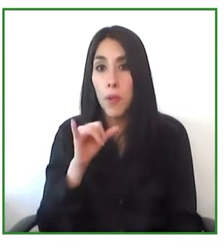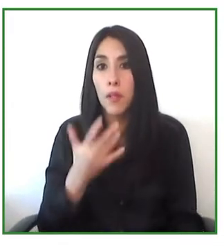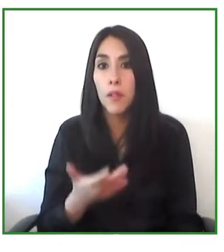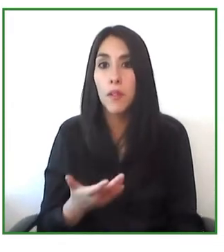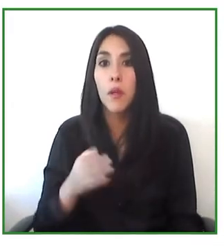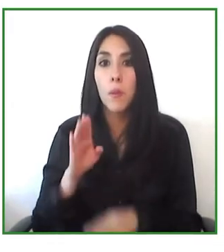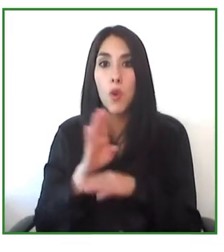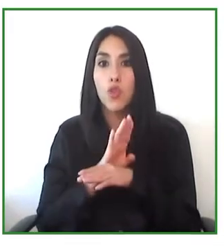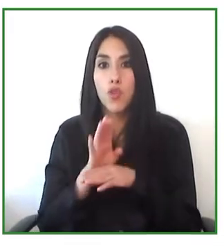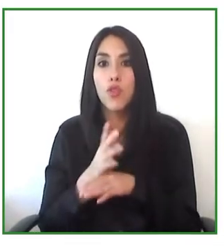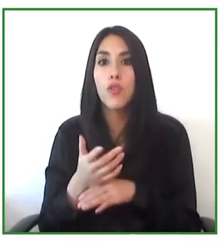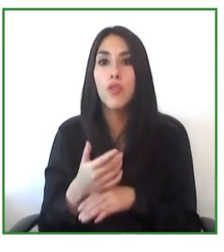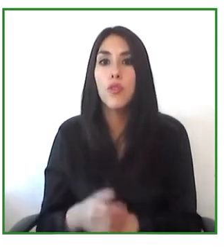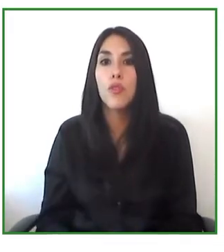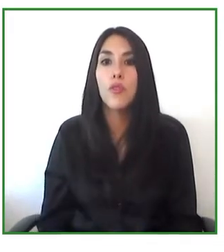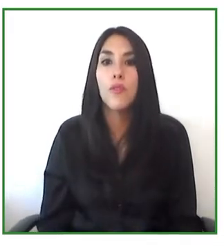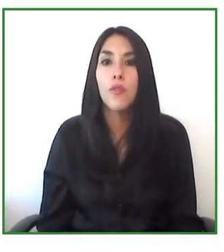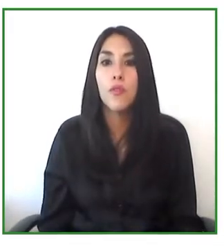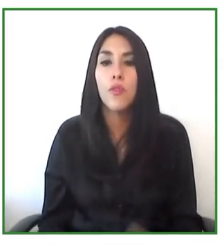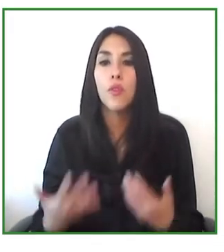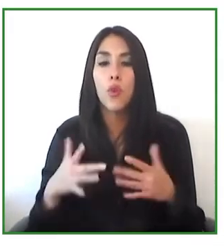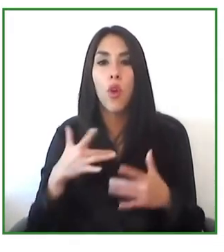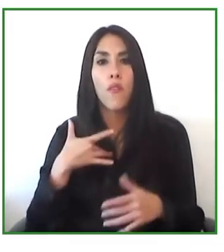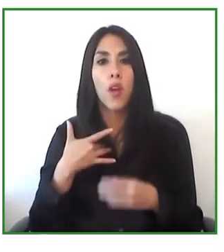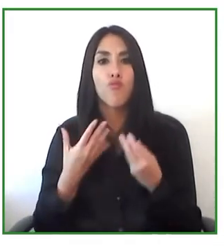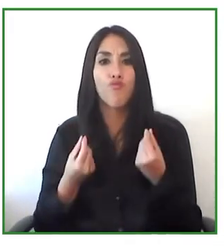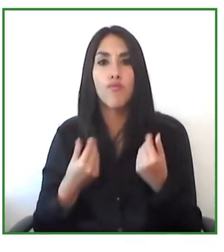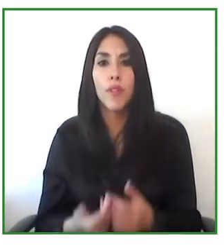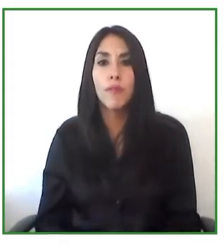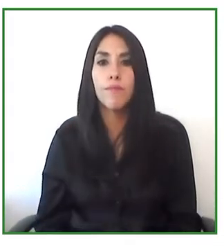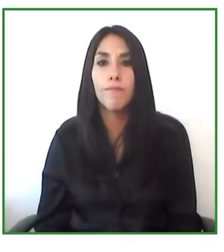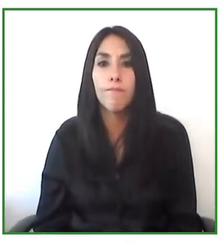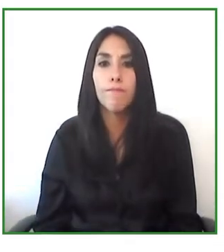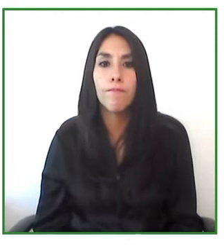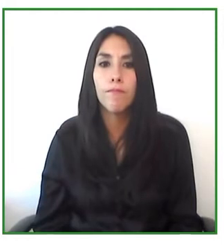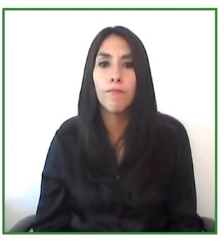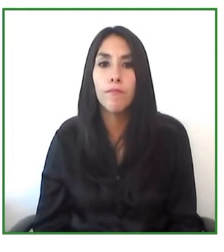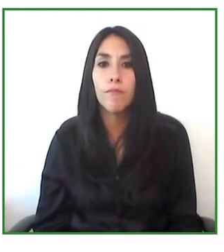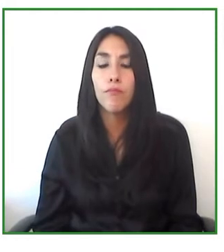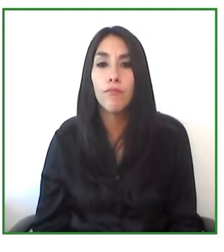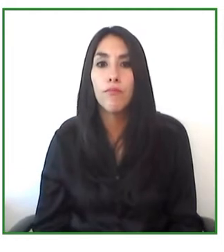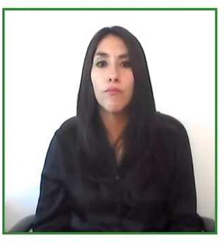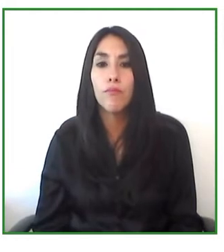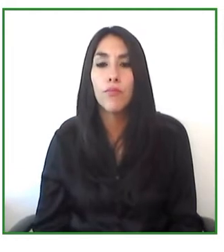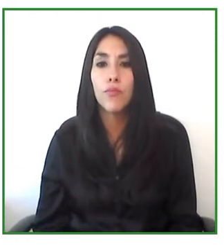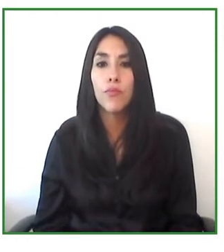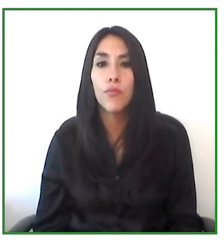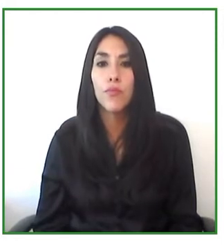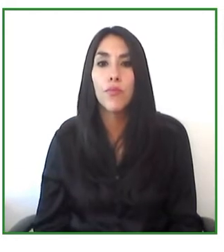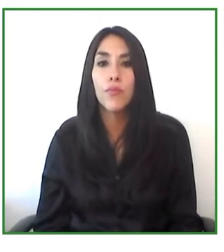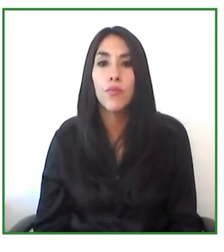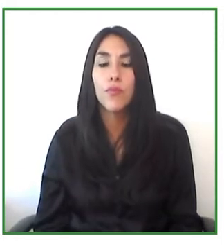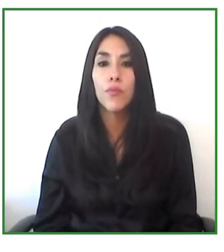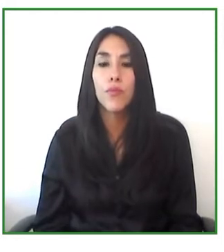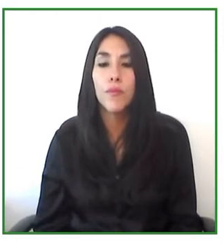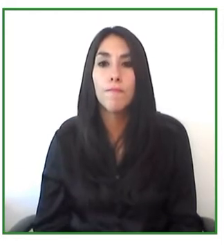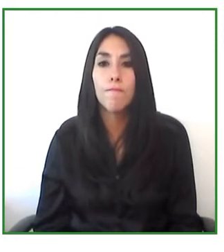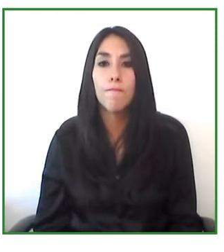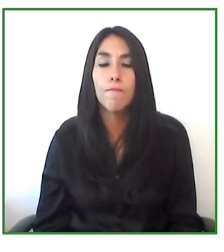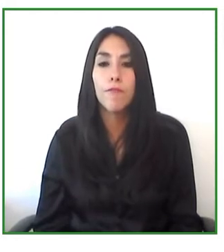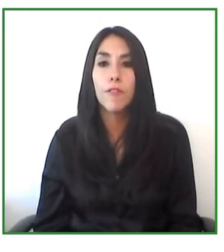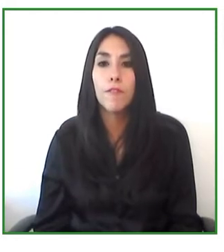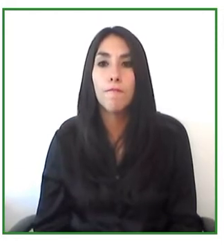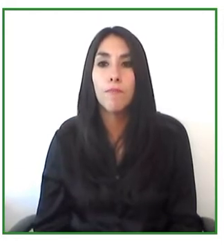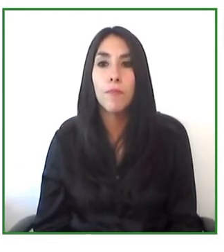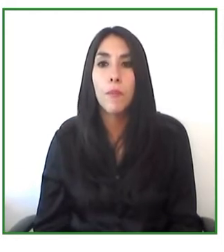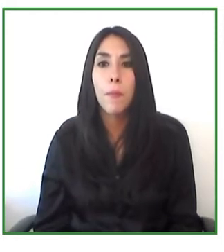satisfacción con la inclusión laboral que estamos haciendo. Y para eso, el suceso de nuestra tecnología